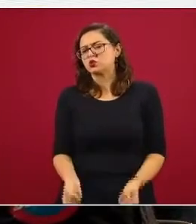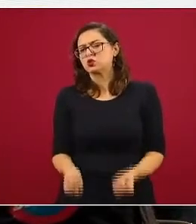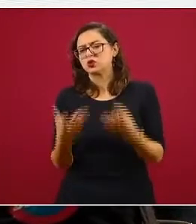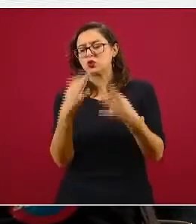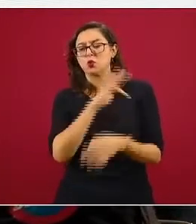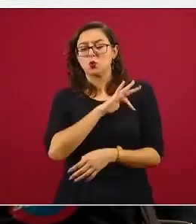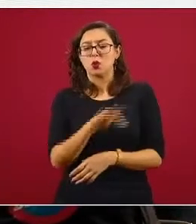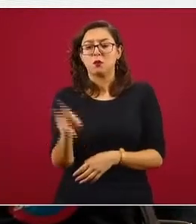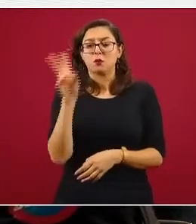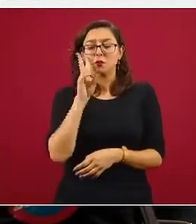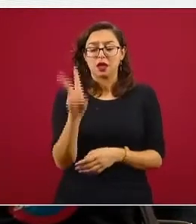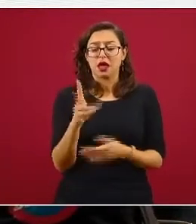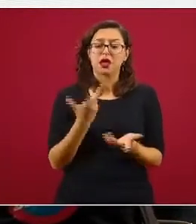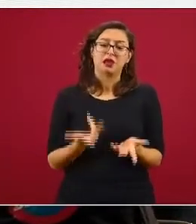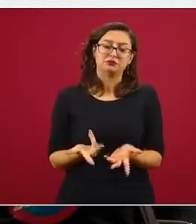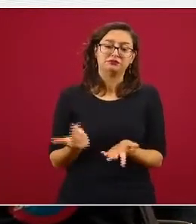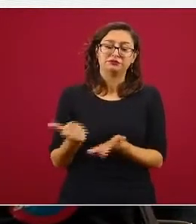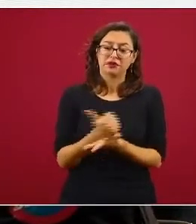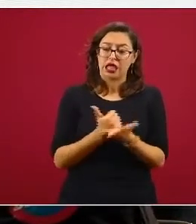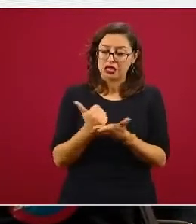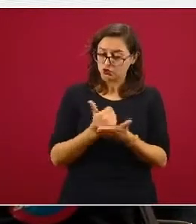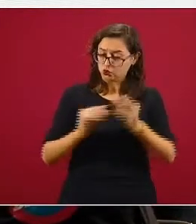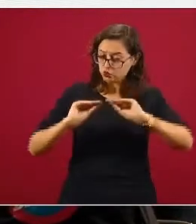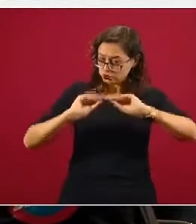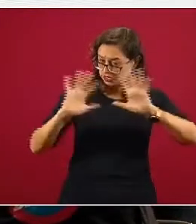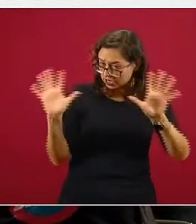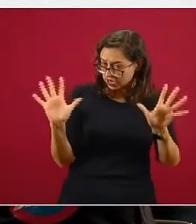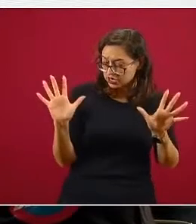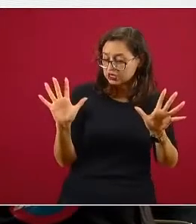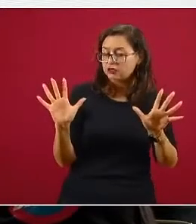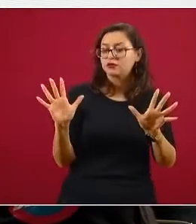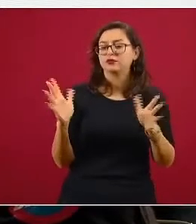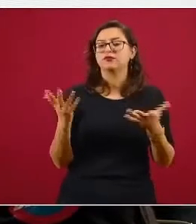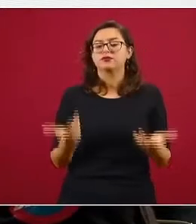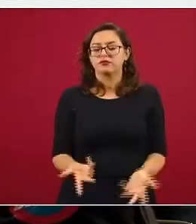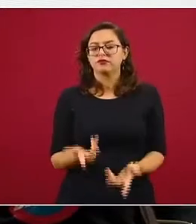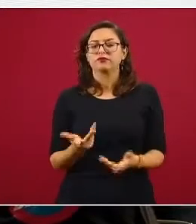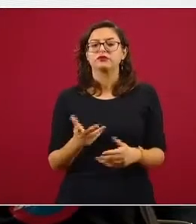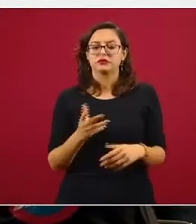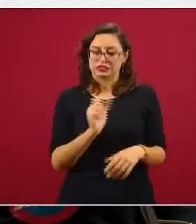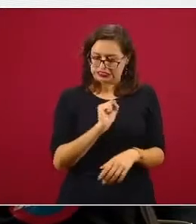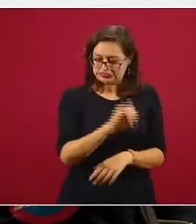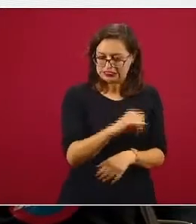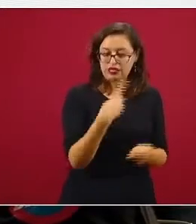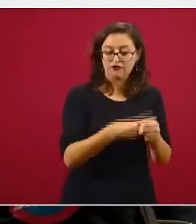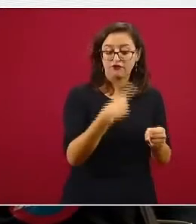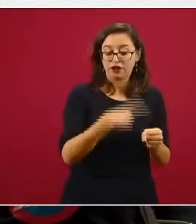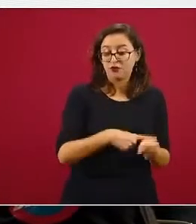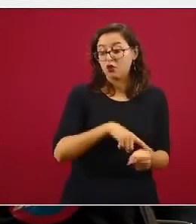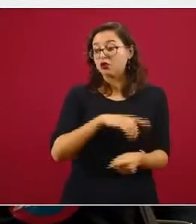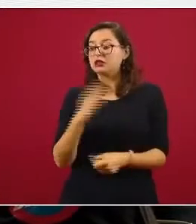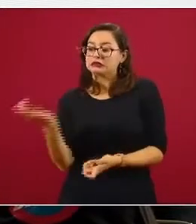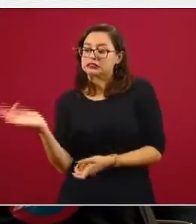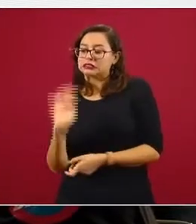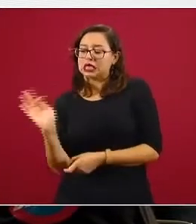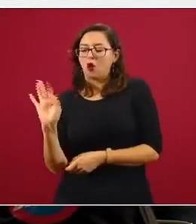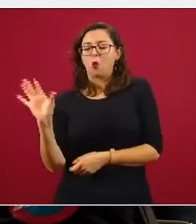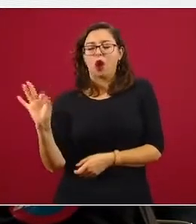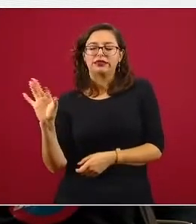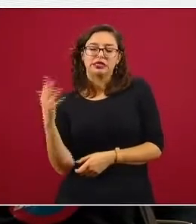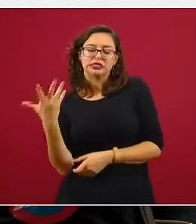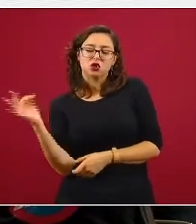clara que son todos la cantidad estos casos estimados es decir todos confirmados más los abusos pechos os por el porcentaje de positividad